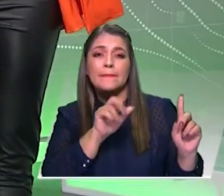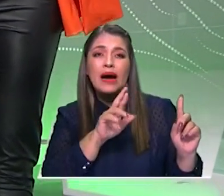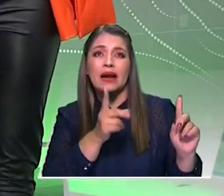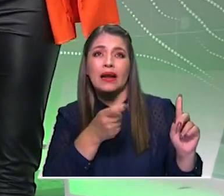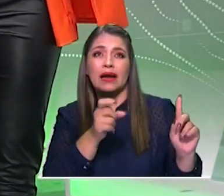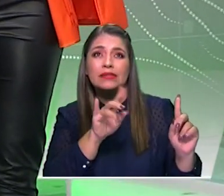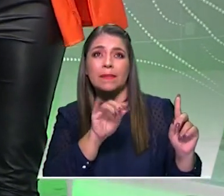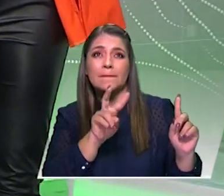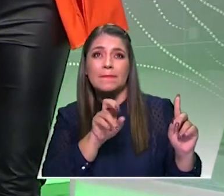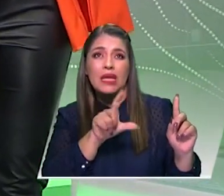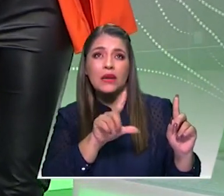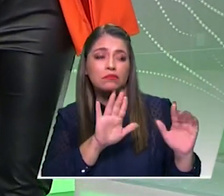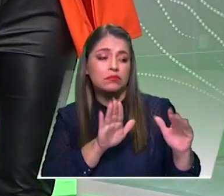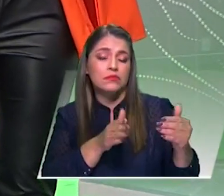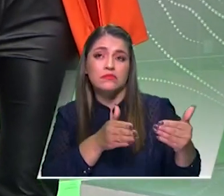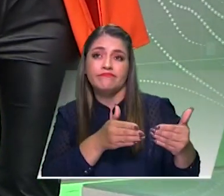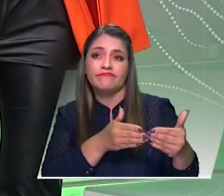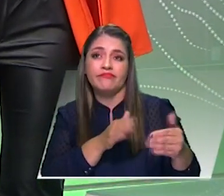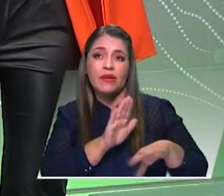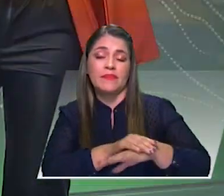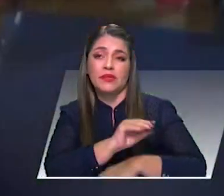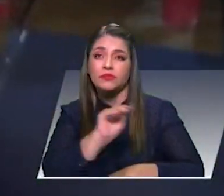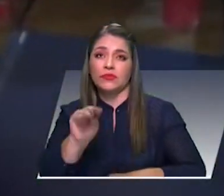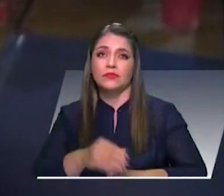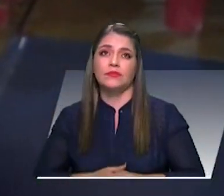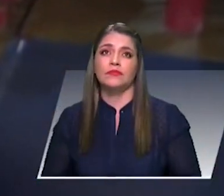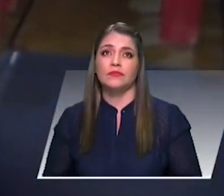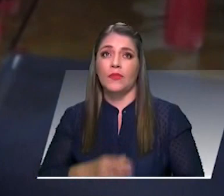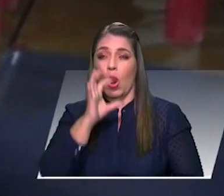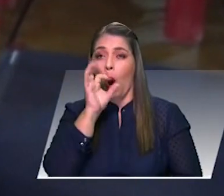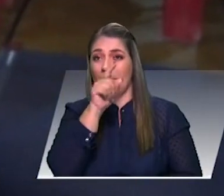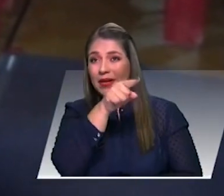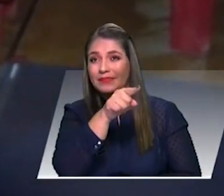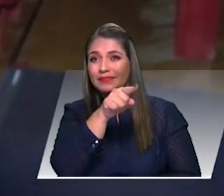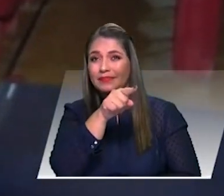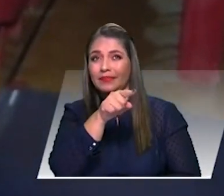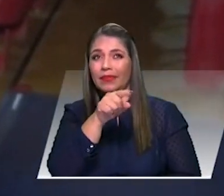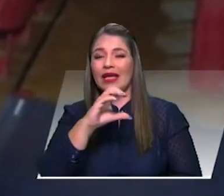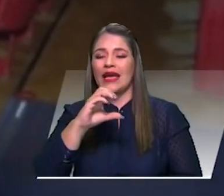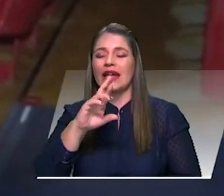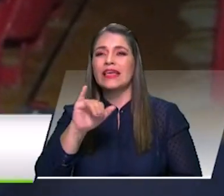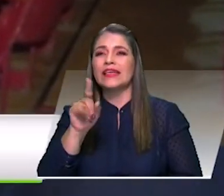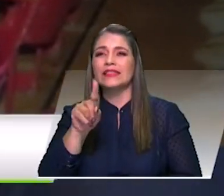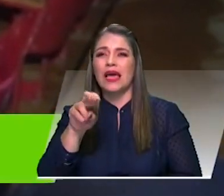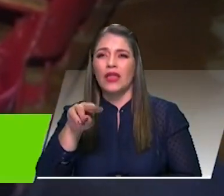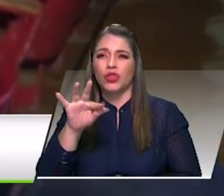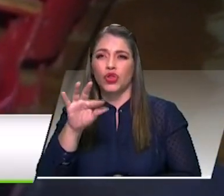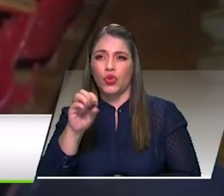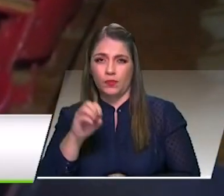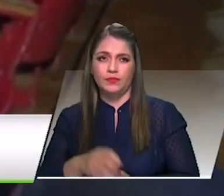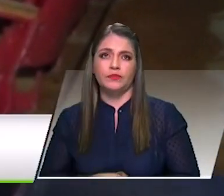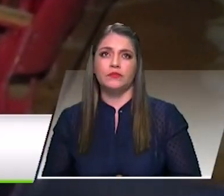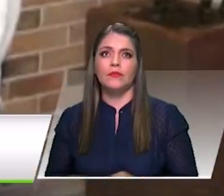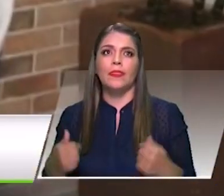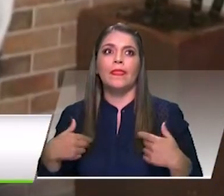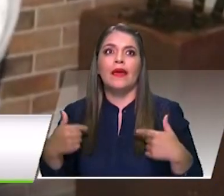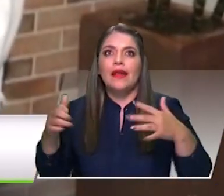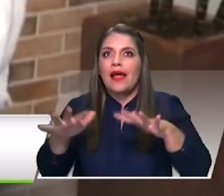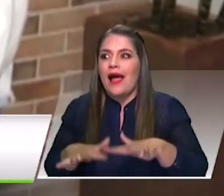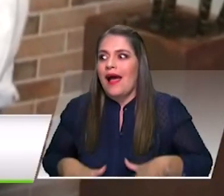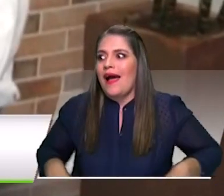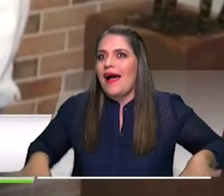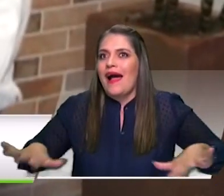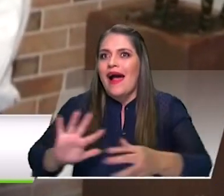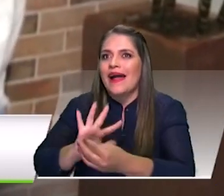la ciudad. Atentos a esta historia. El humorista paisa Crisanto Vargas Vil soñaba con crear un espacio para los